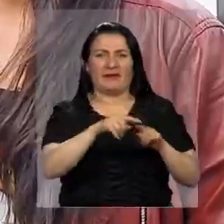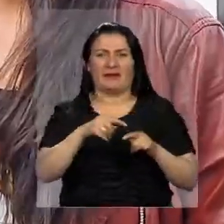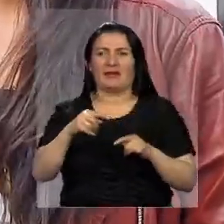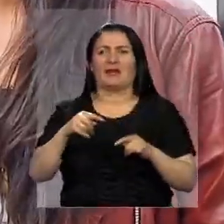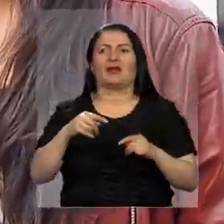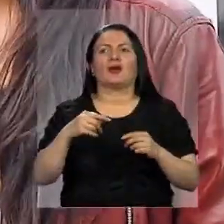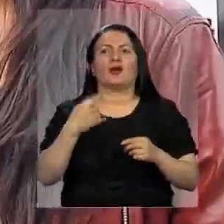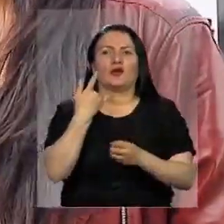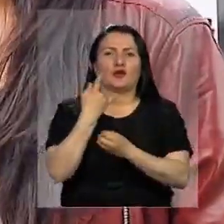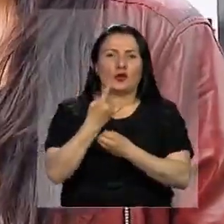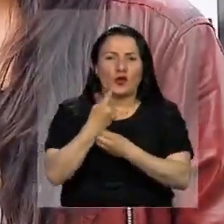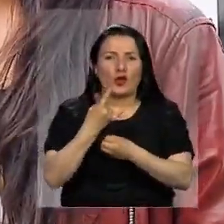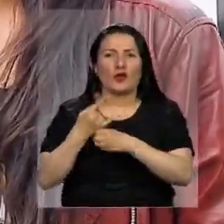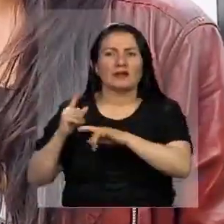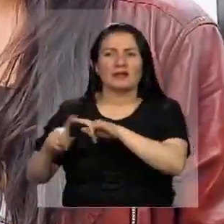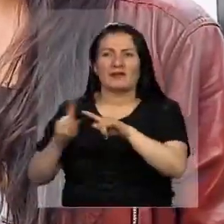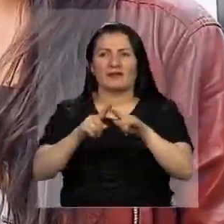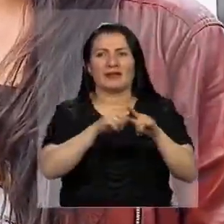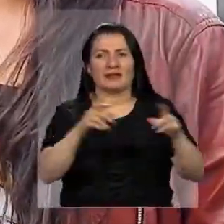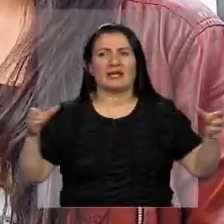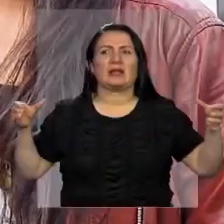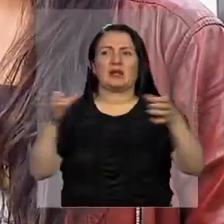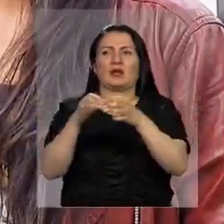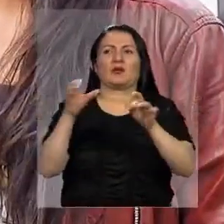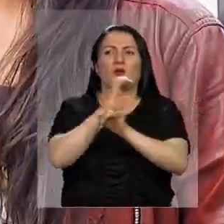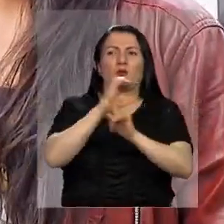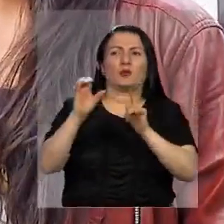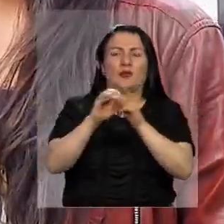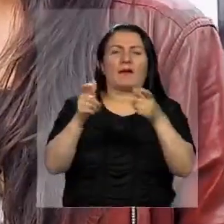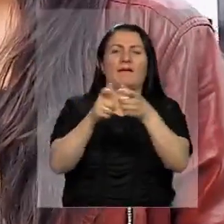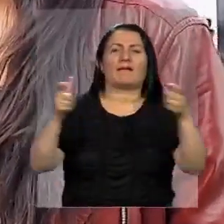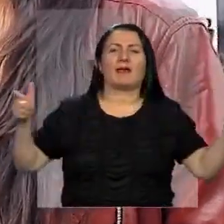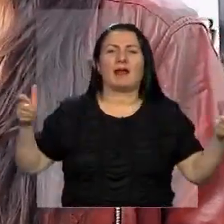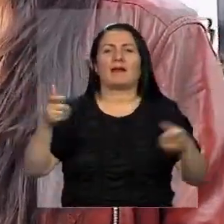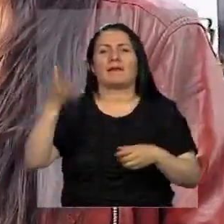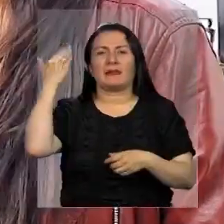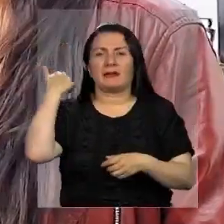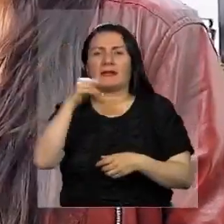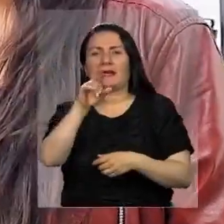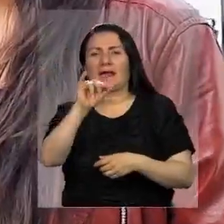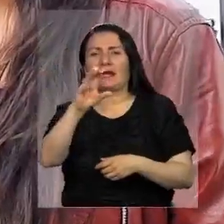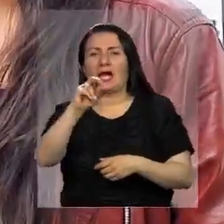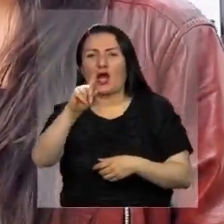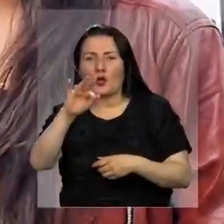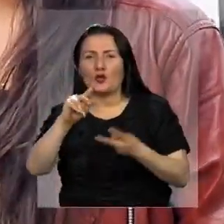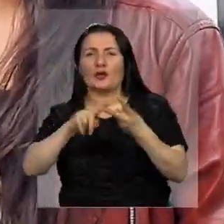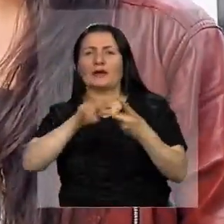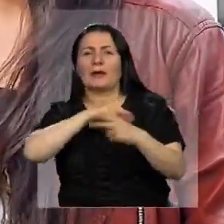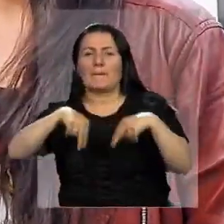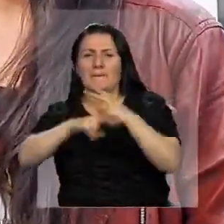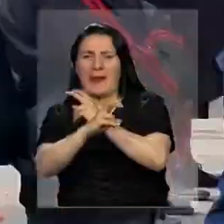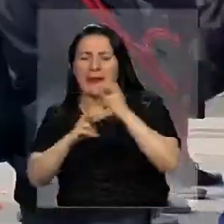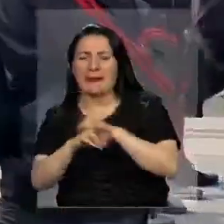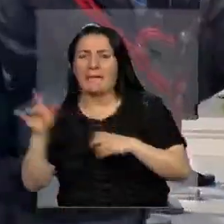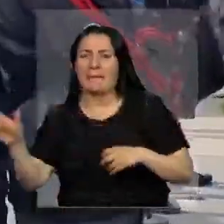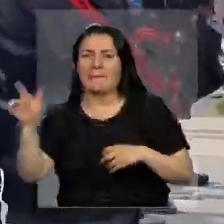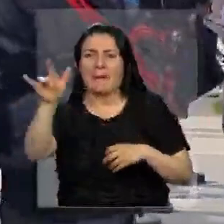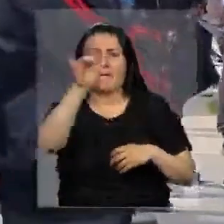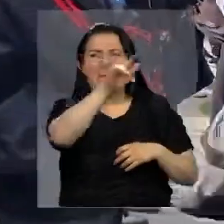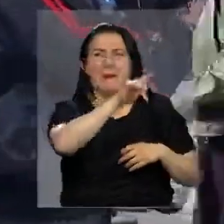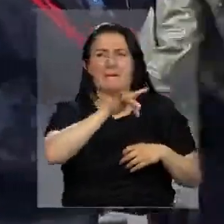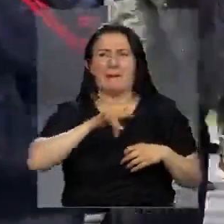roll, punk y demás, un espacio cultural grande. Ya venimos del Ricaute, vamos para el Parque El Renacimiento, y esto es un